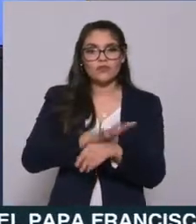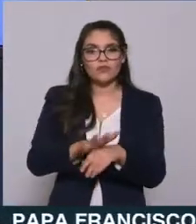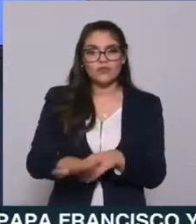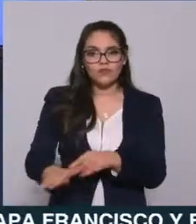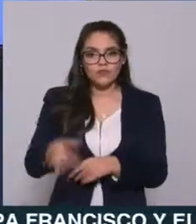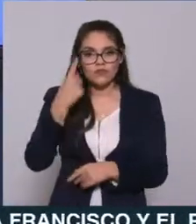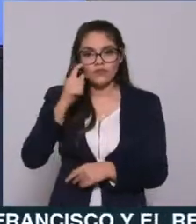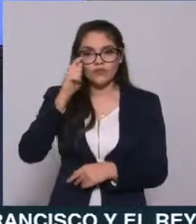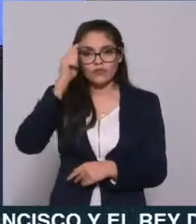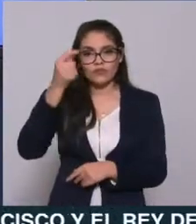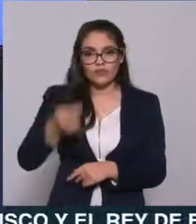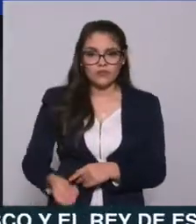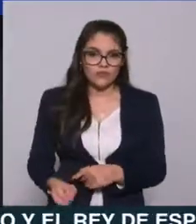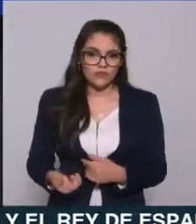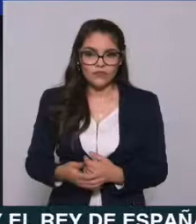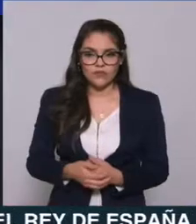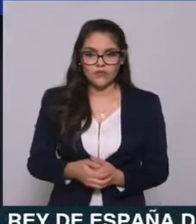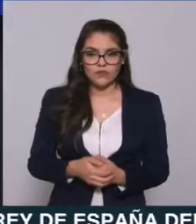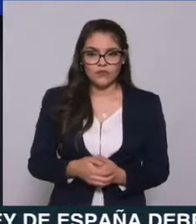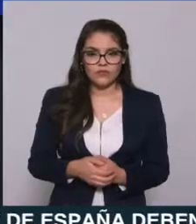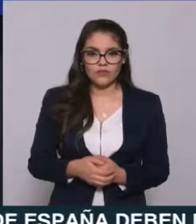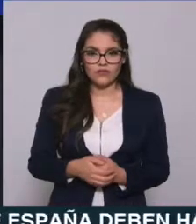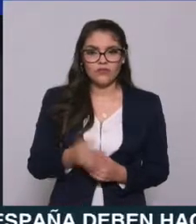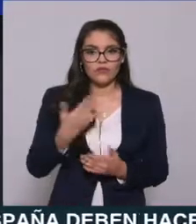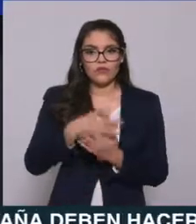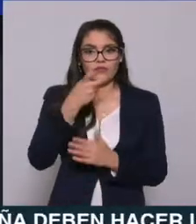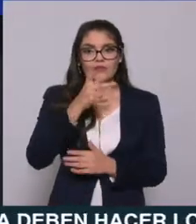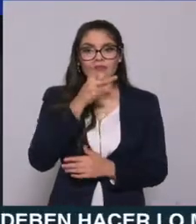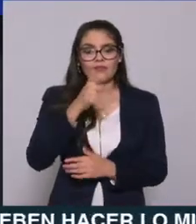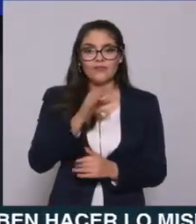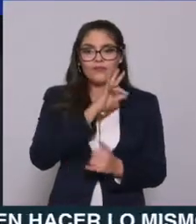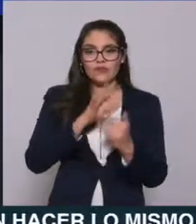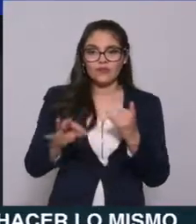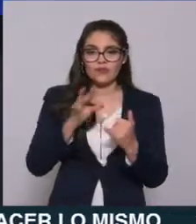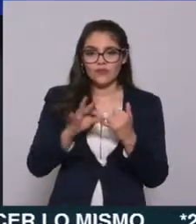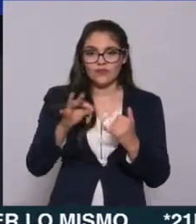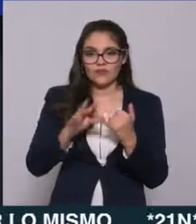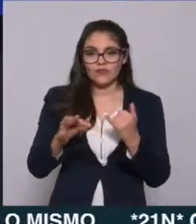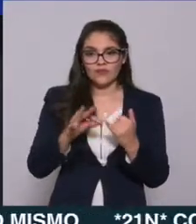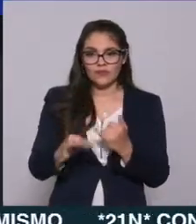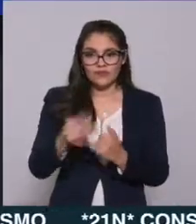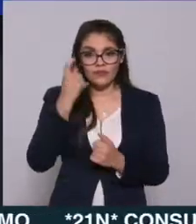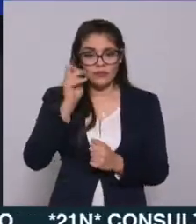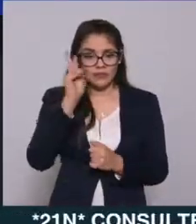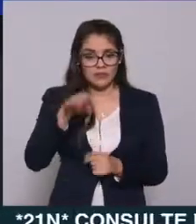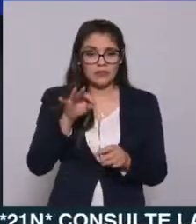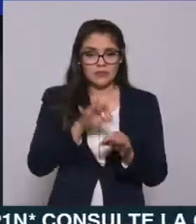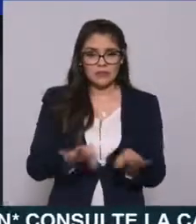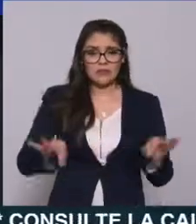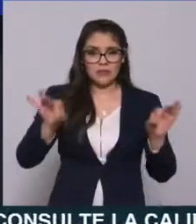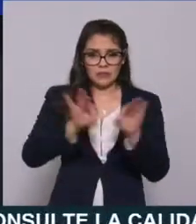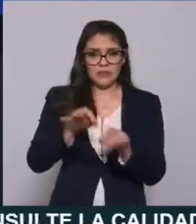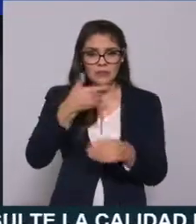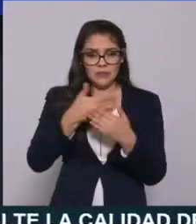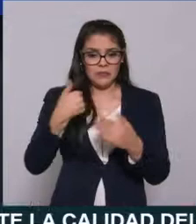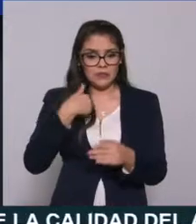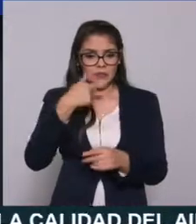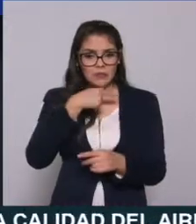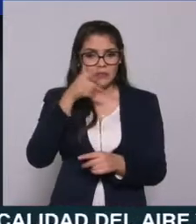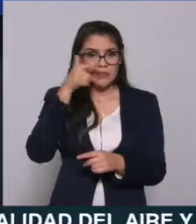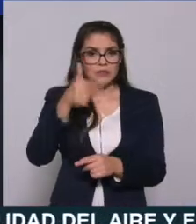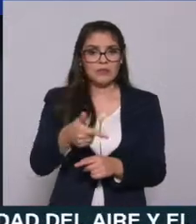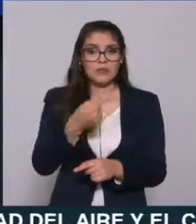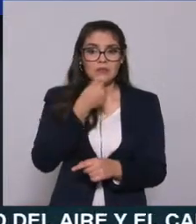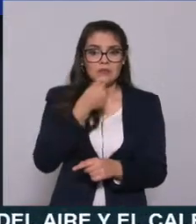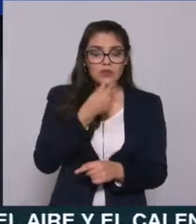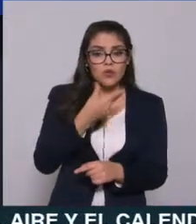pues proponen para mejorar su entorno? Esta palabra última que hay que decir, ¿qué soluciones? Es como emblemática, porque lo que hemos detectado es que las niñas y niños no solamente